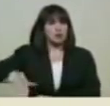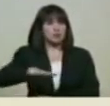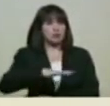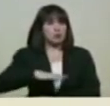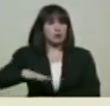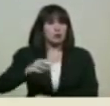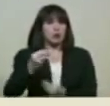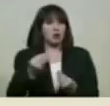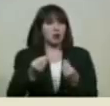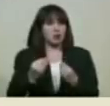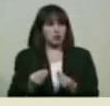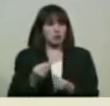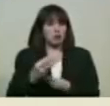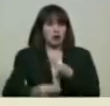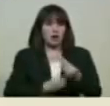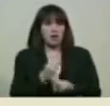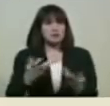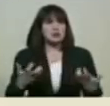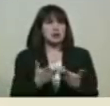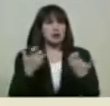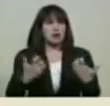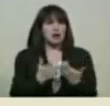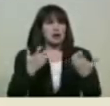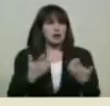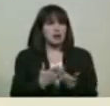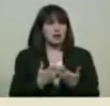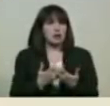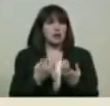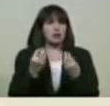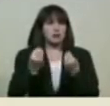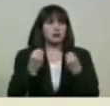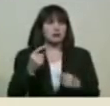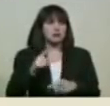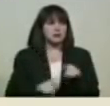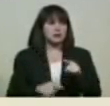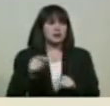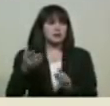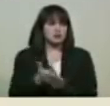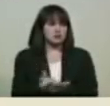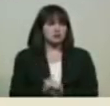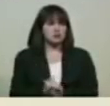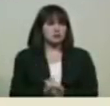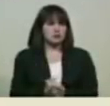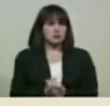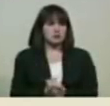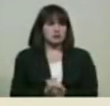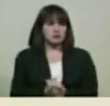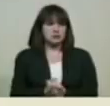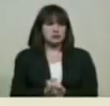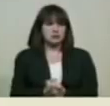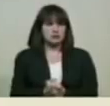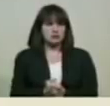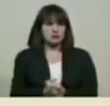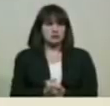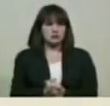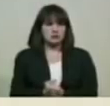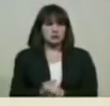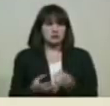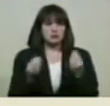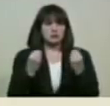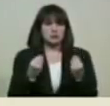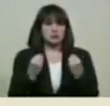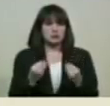pretenden hacerle la guerra a nuestros adultos mayores, a nuestros niños, a nuestras mujeres, frente a esos planes de